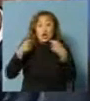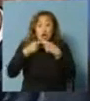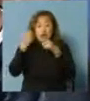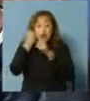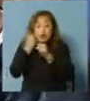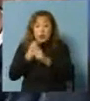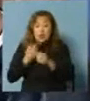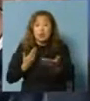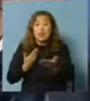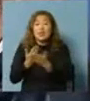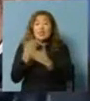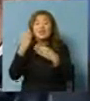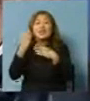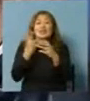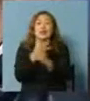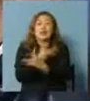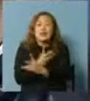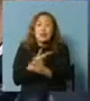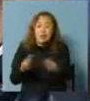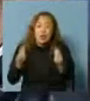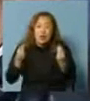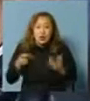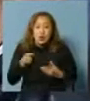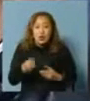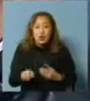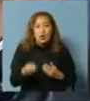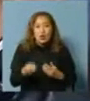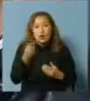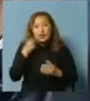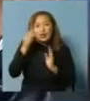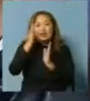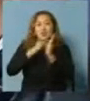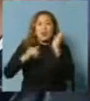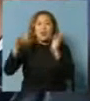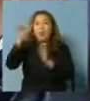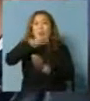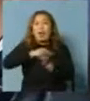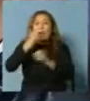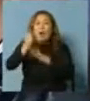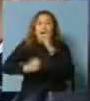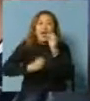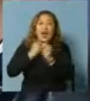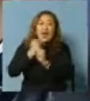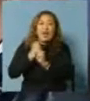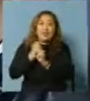que tratemos de terminar, de que termináramos el blanqueo este antes de fin de año.